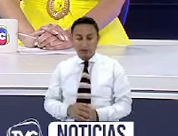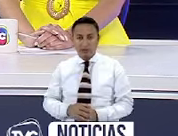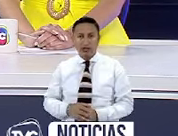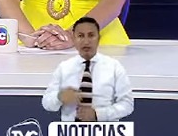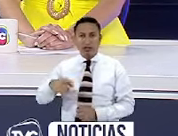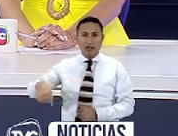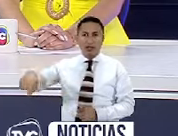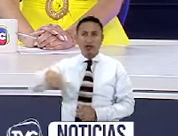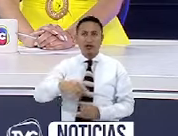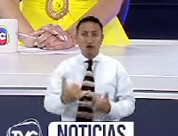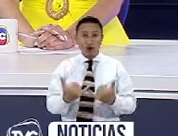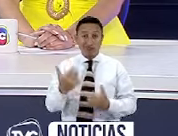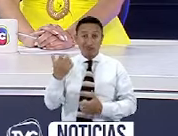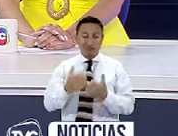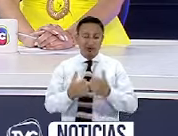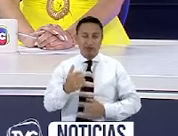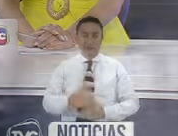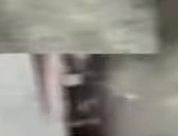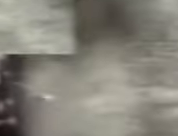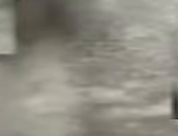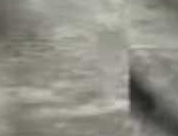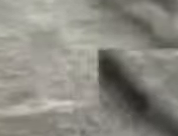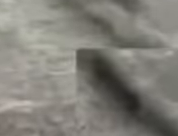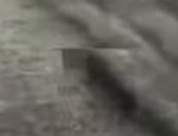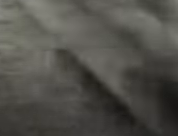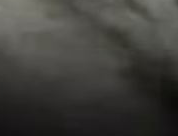en un peligro.